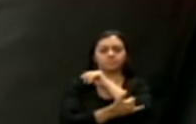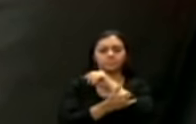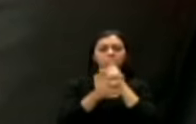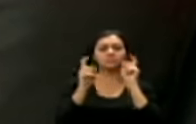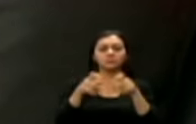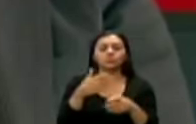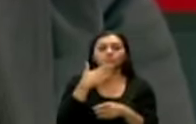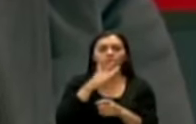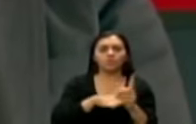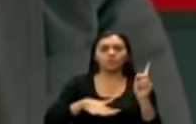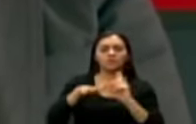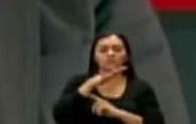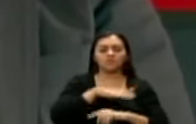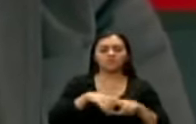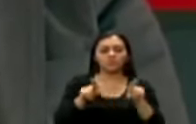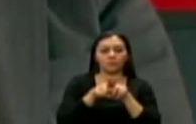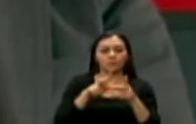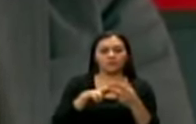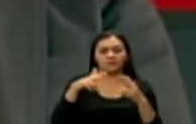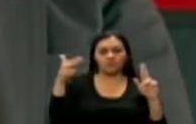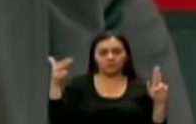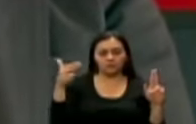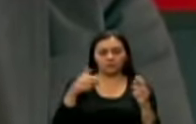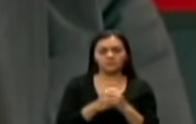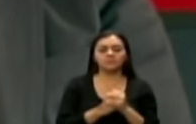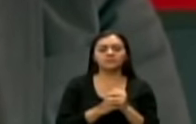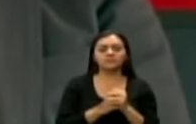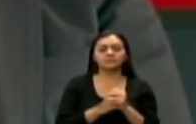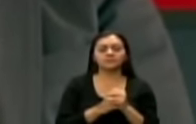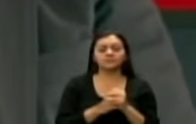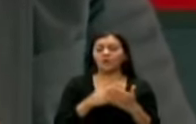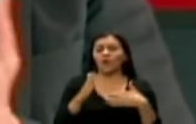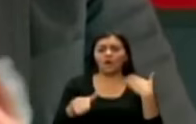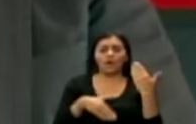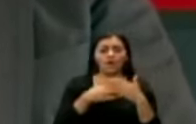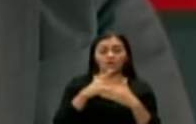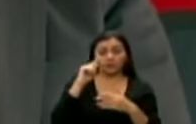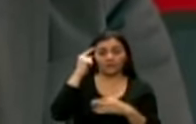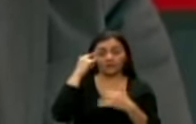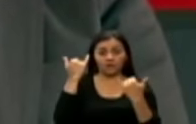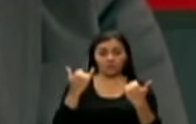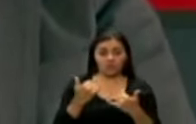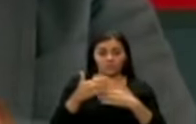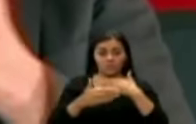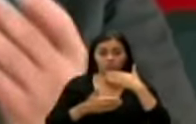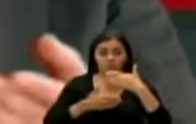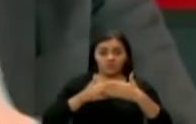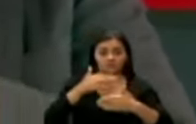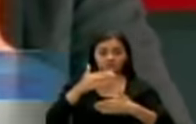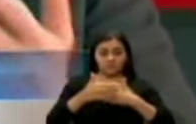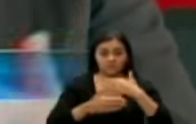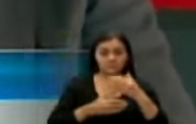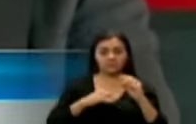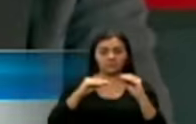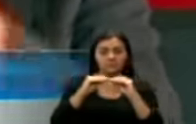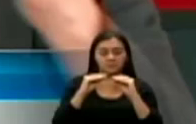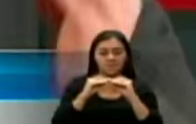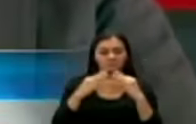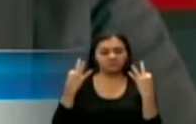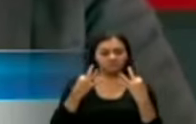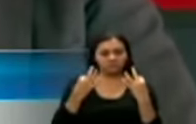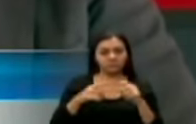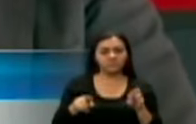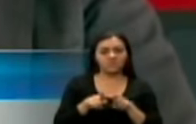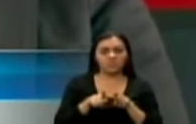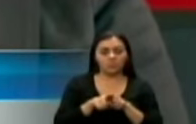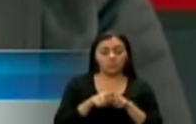con el contexto regional. Todos estos gobiernos que nosotros llamamos progresistas, populistas, populares, en el amplio sentido